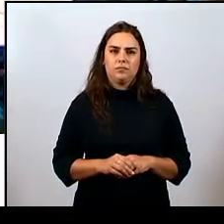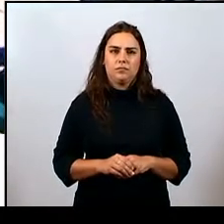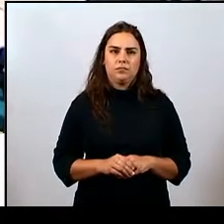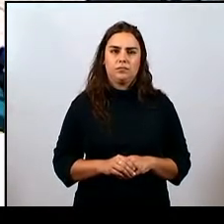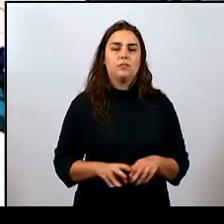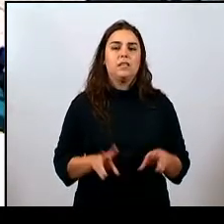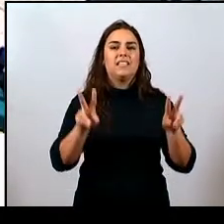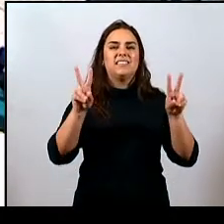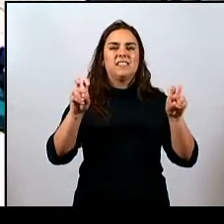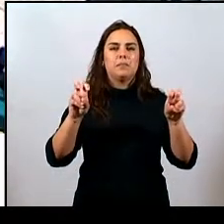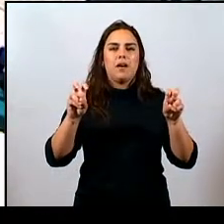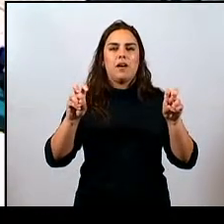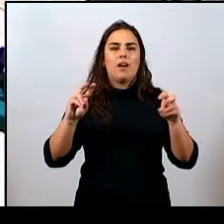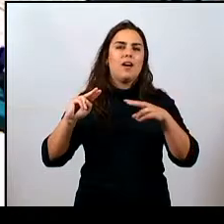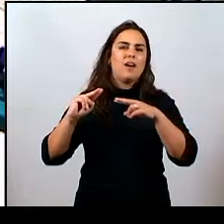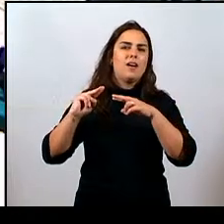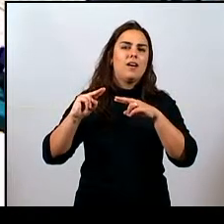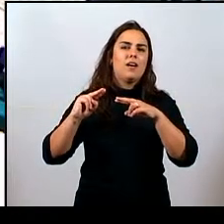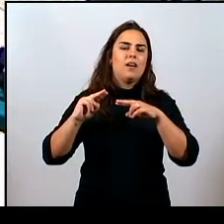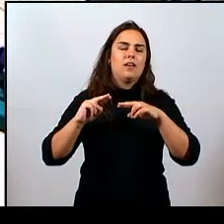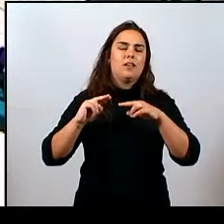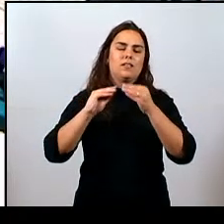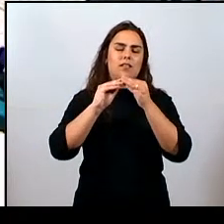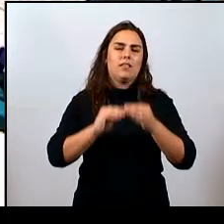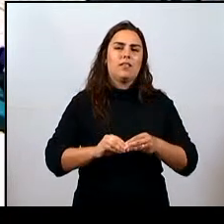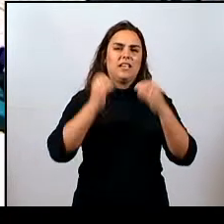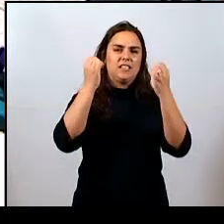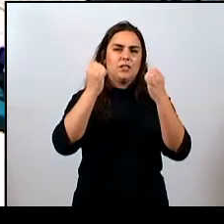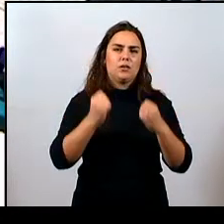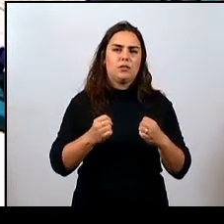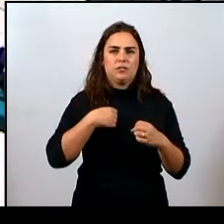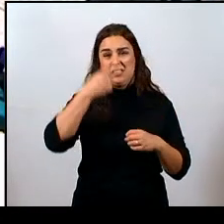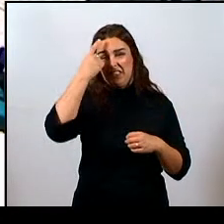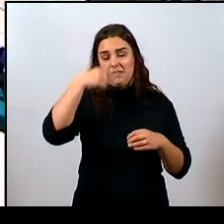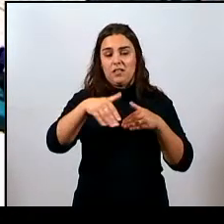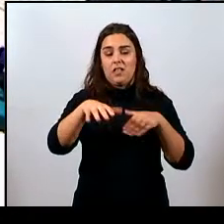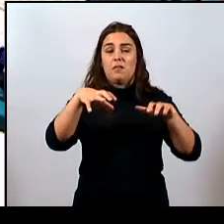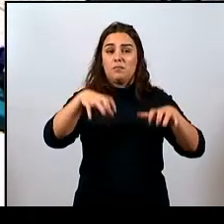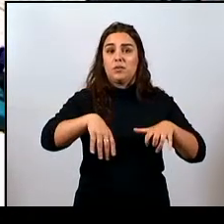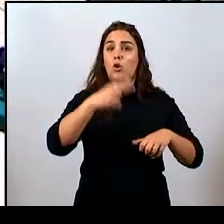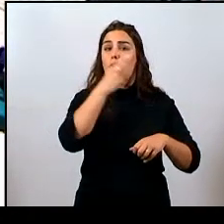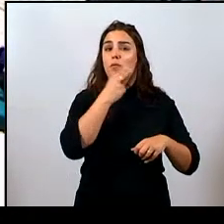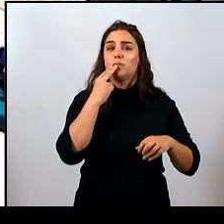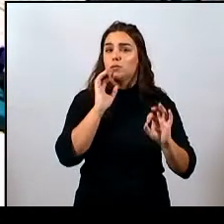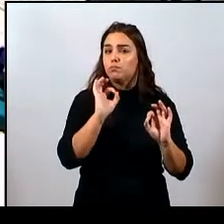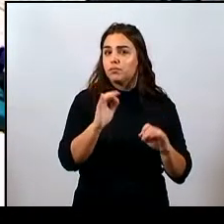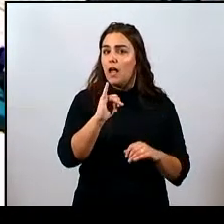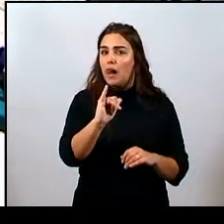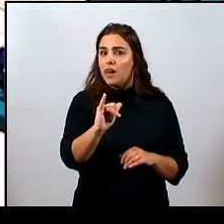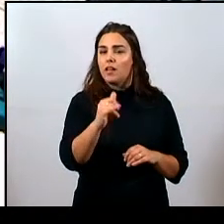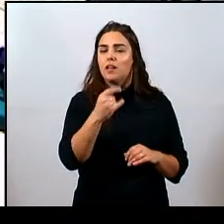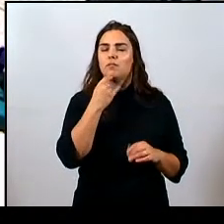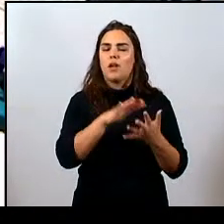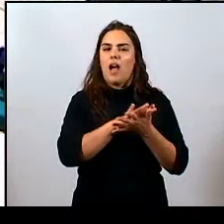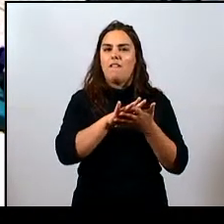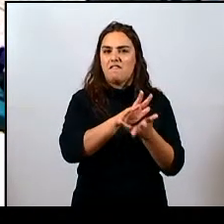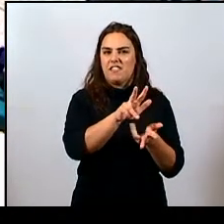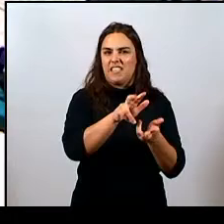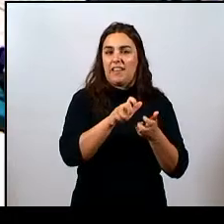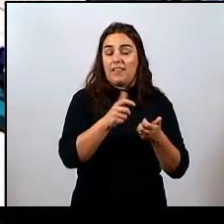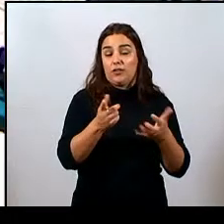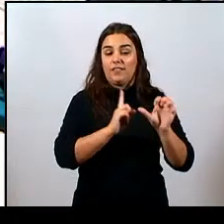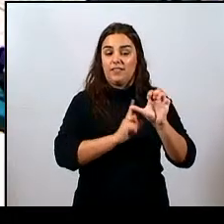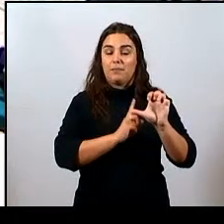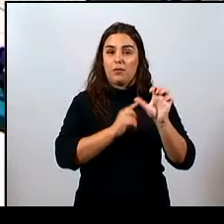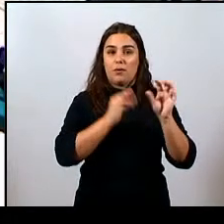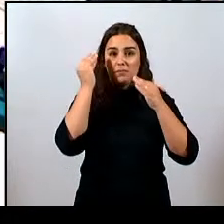Sobre las declaraciones institucionales que han firmado, yo quería saber si en la de Almaraz hay algún compromiso concreto. Por ejemplo, ha hablado de fiscalidad, si Extremadura